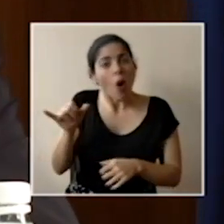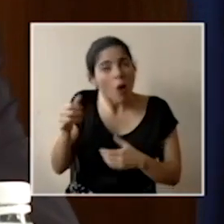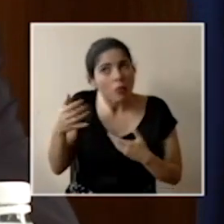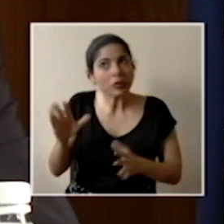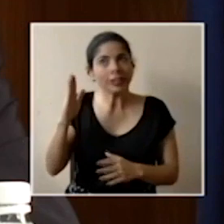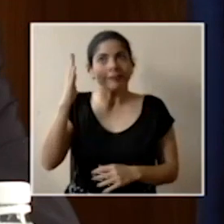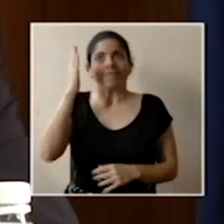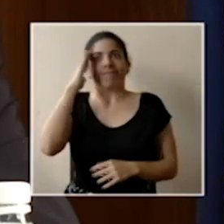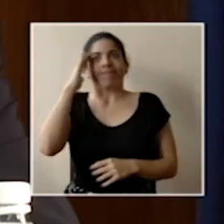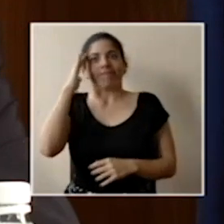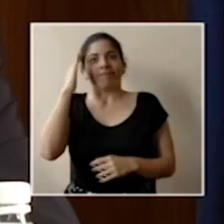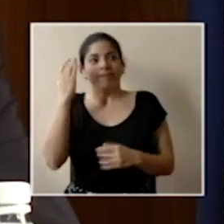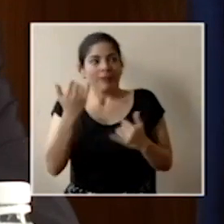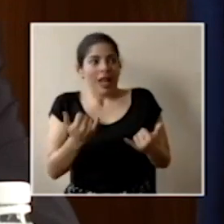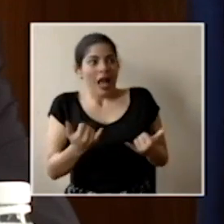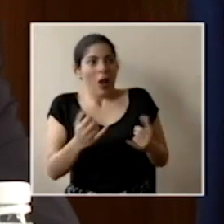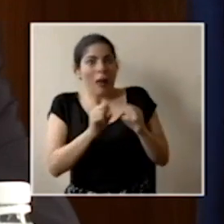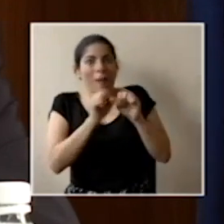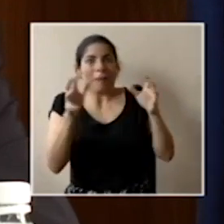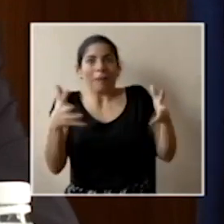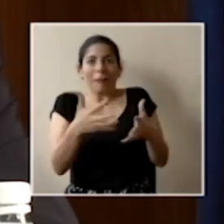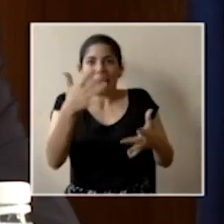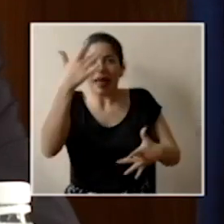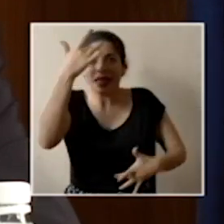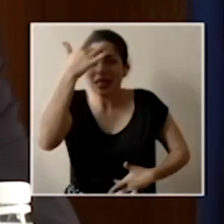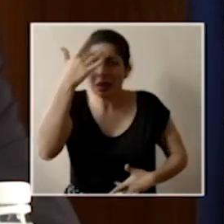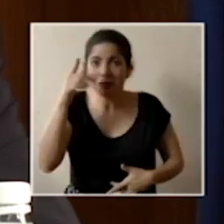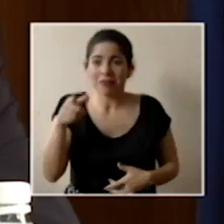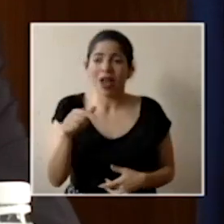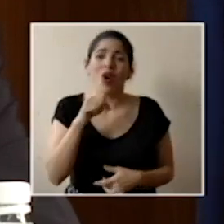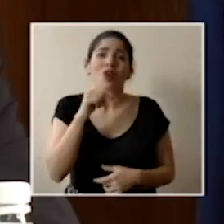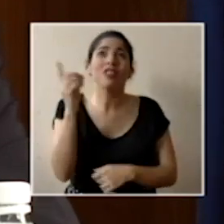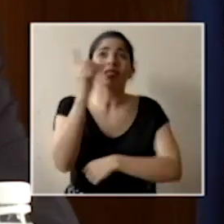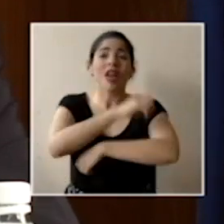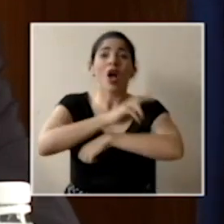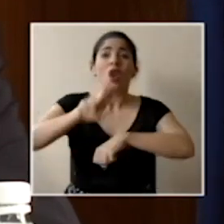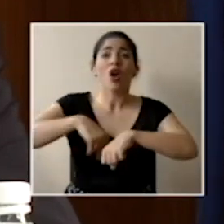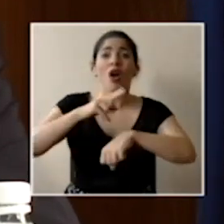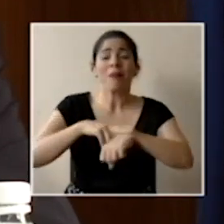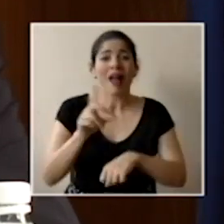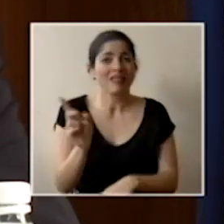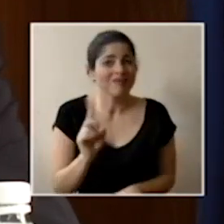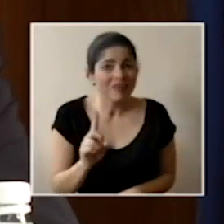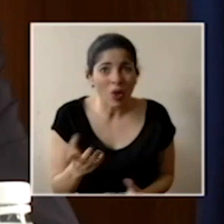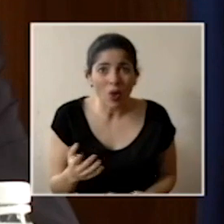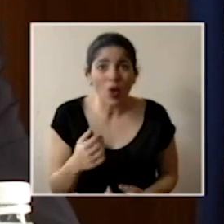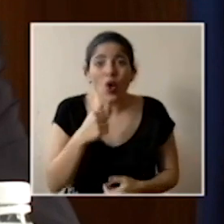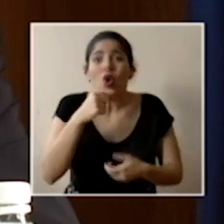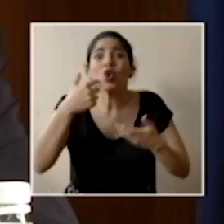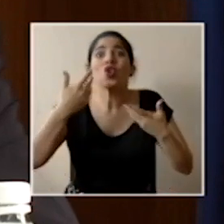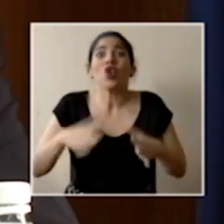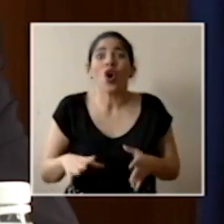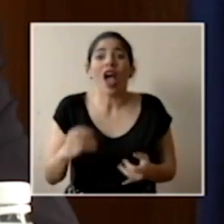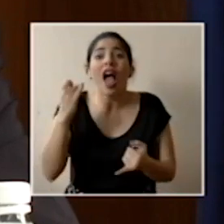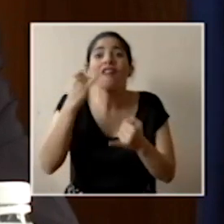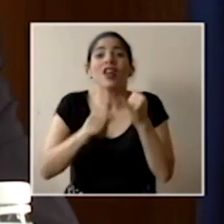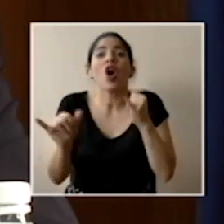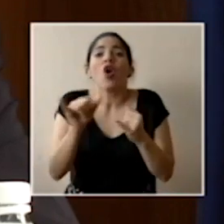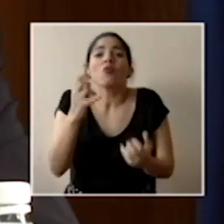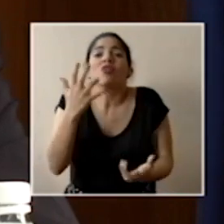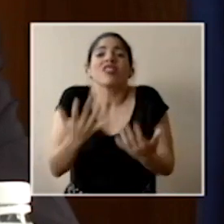efectivamente estamos en una pandemia. Estos no son días normales. No queremos terminar en un